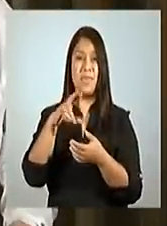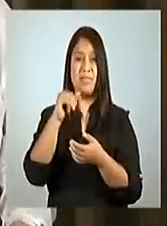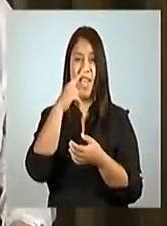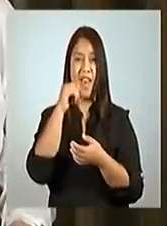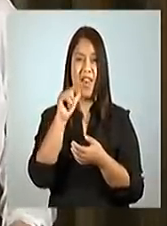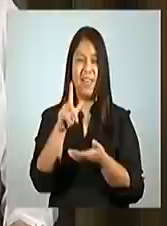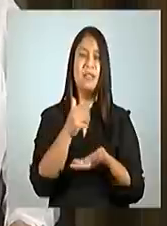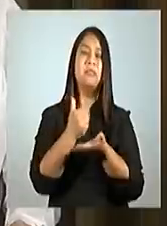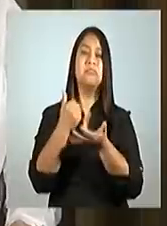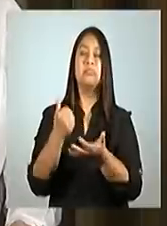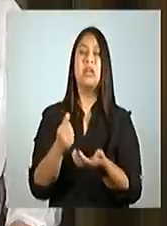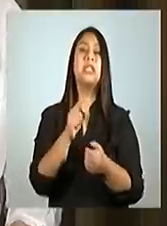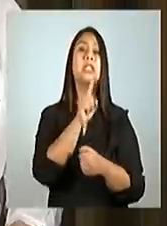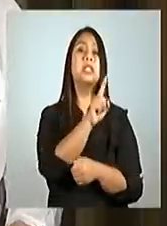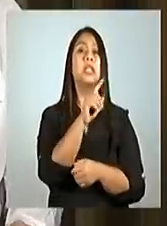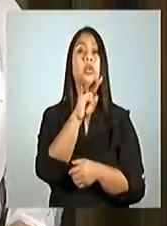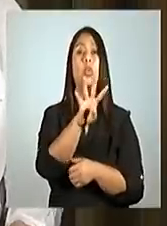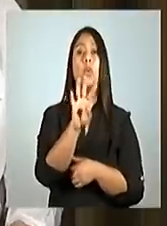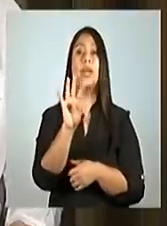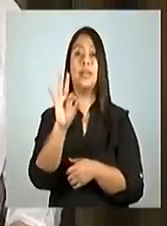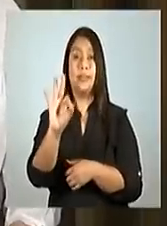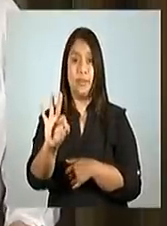desembolsado